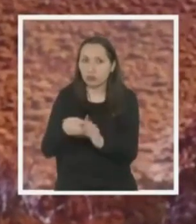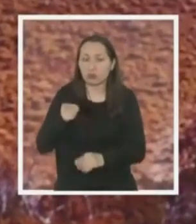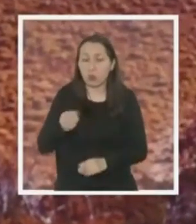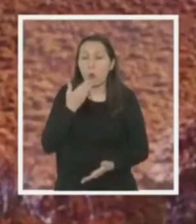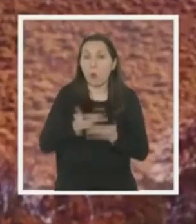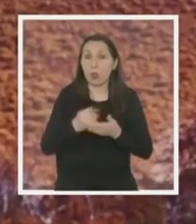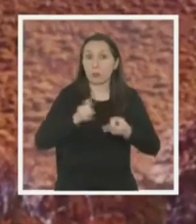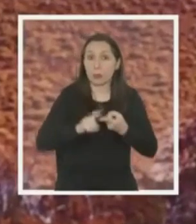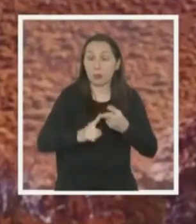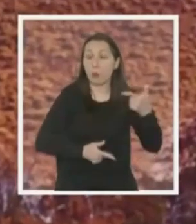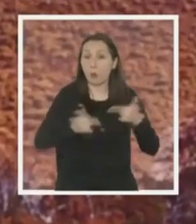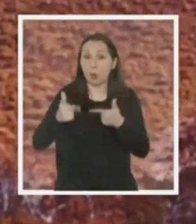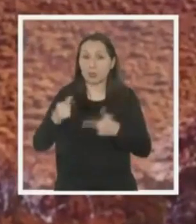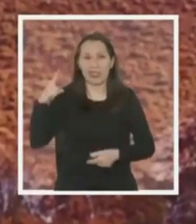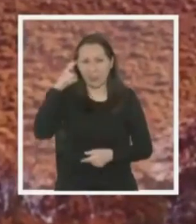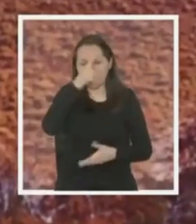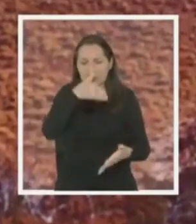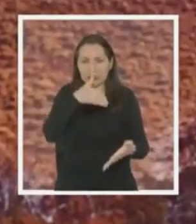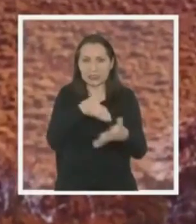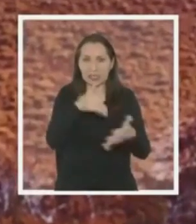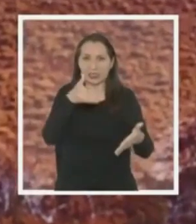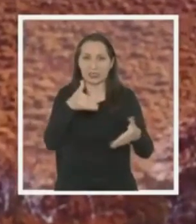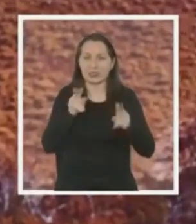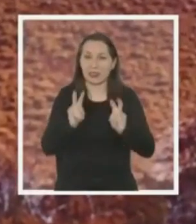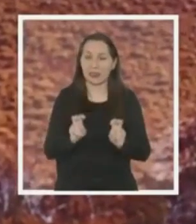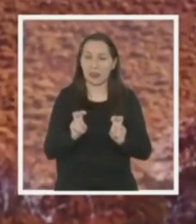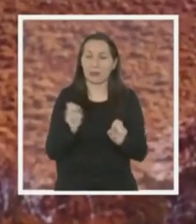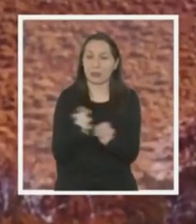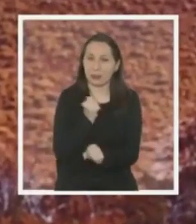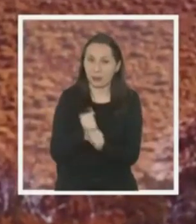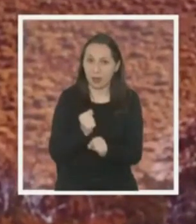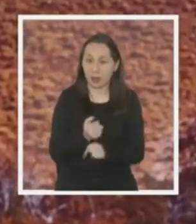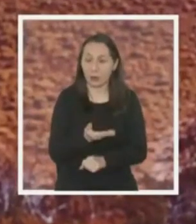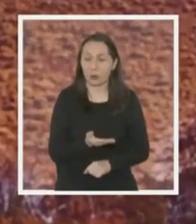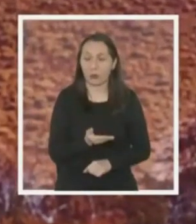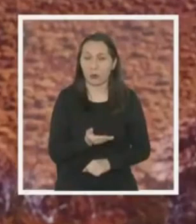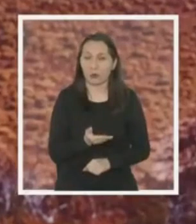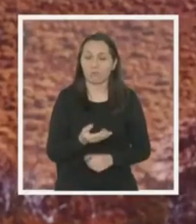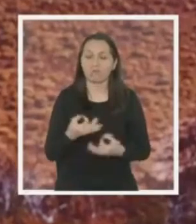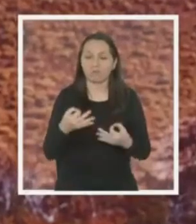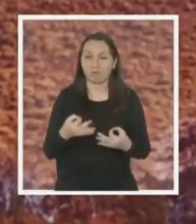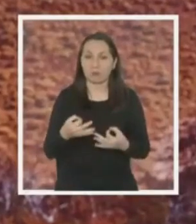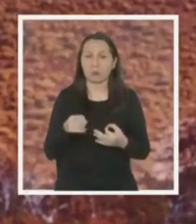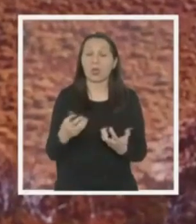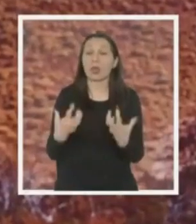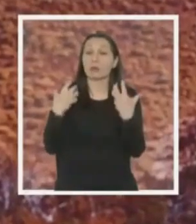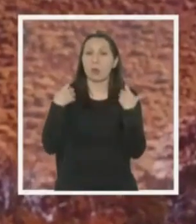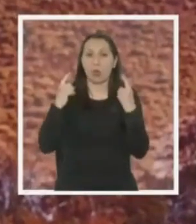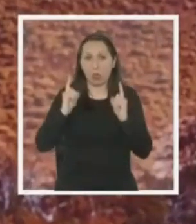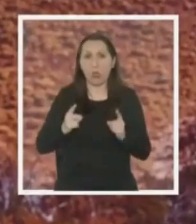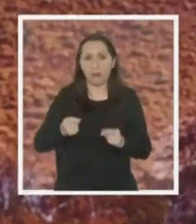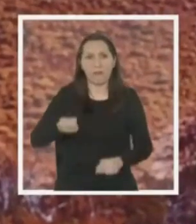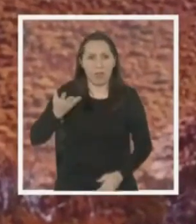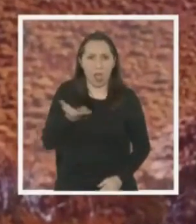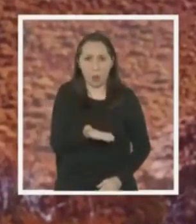situaciones políticas que dificultan el trabajo, por cierto, que esa responsabilidad tiene que hacerse valer,